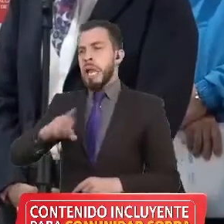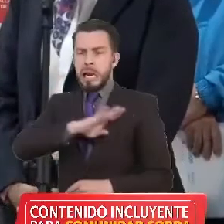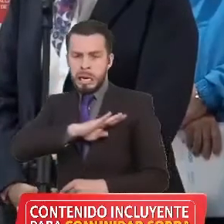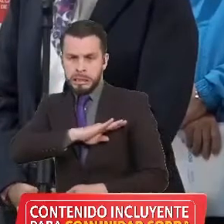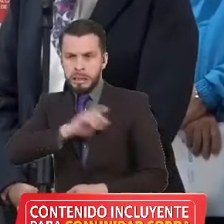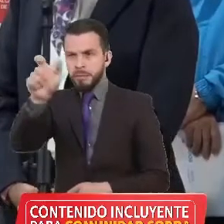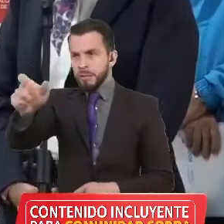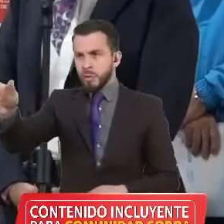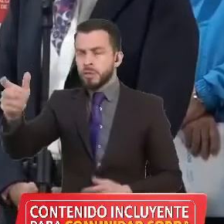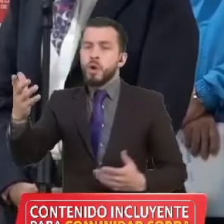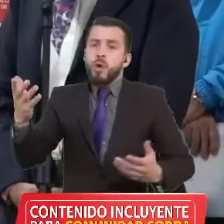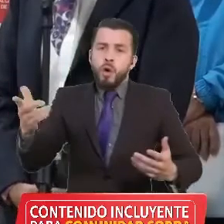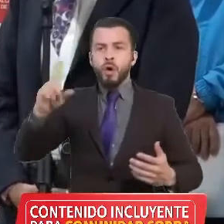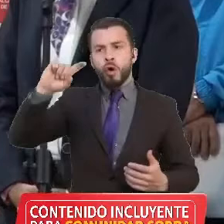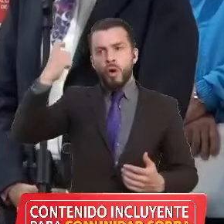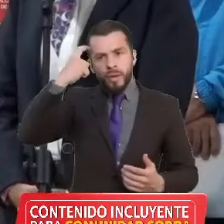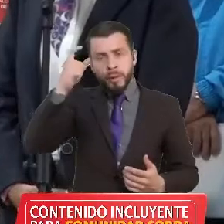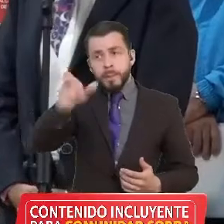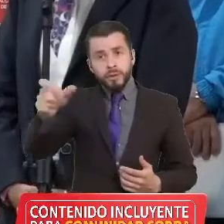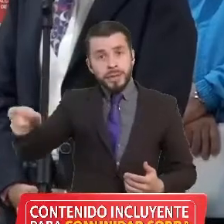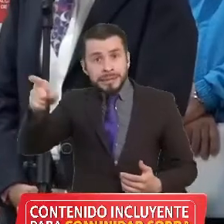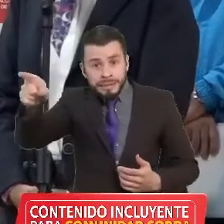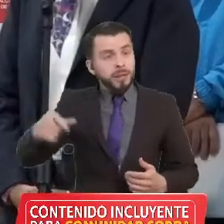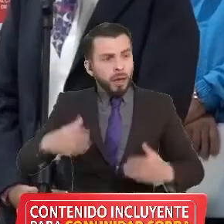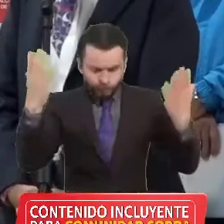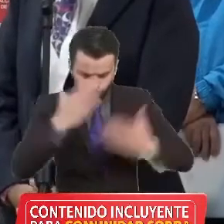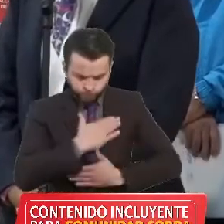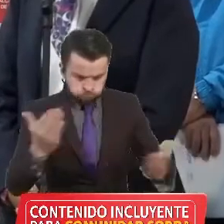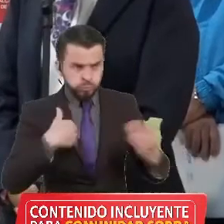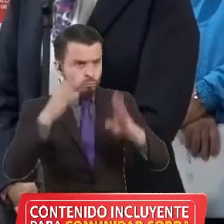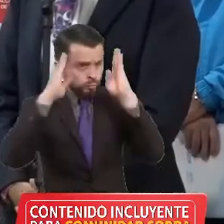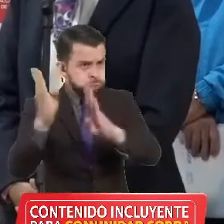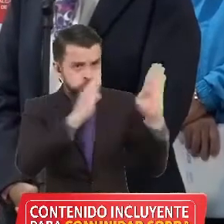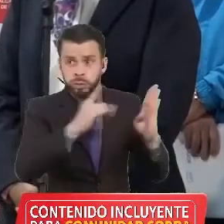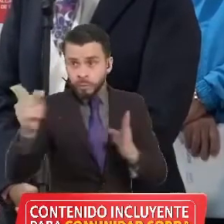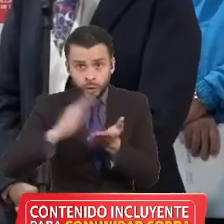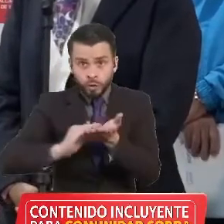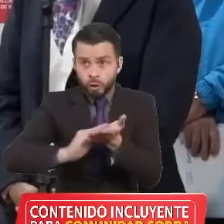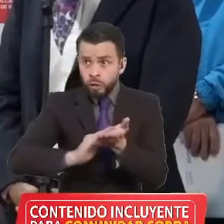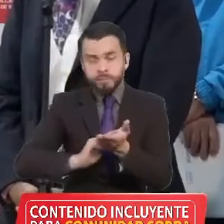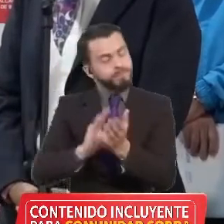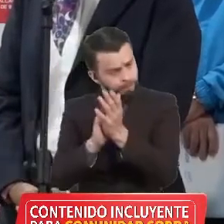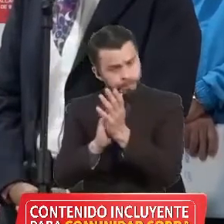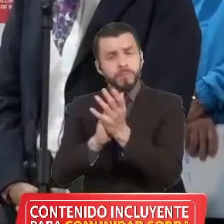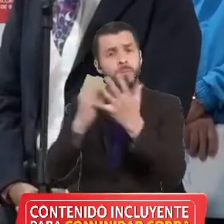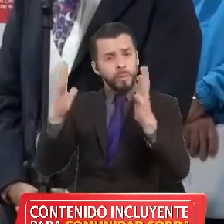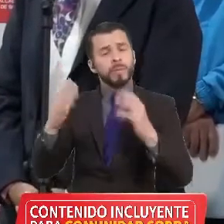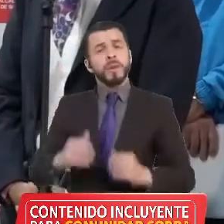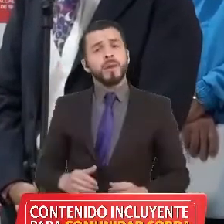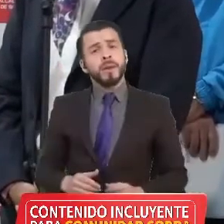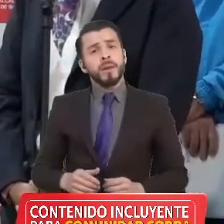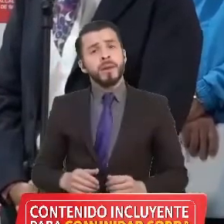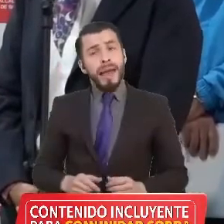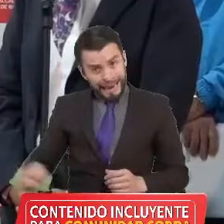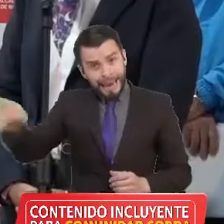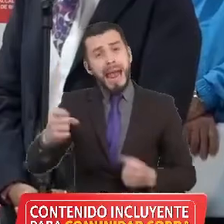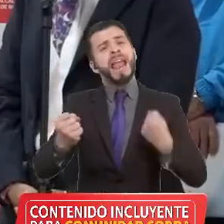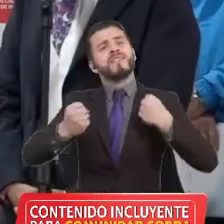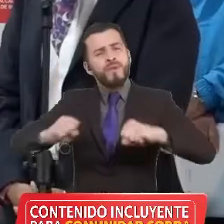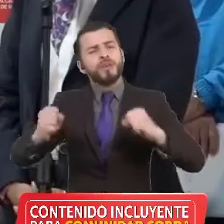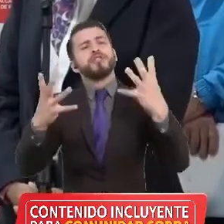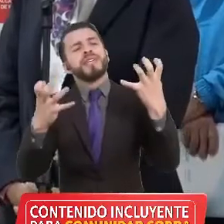a esta movilización que han hecho todo lo posible porque estas manifestaciones sean pacíficas